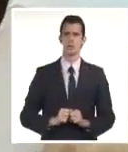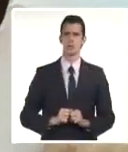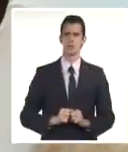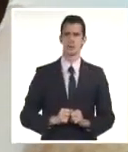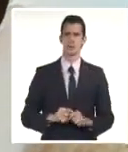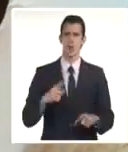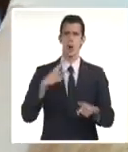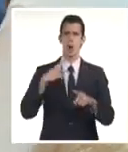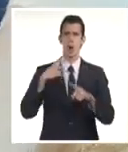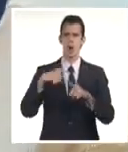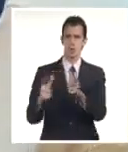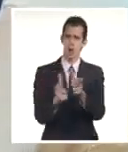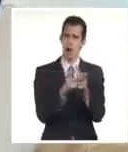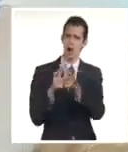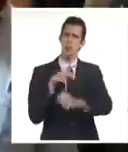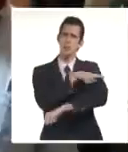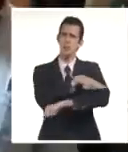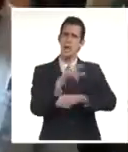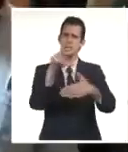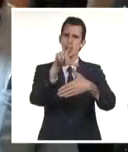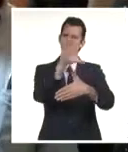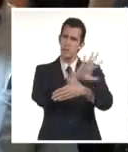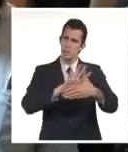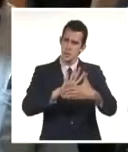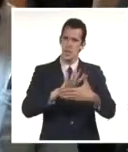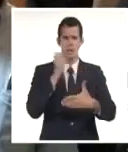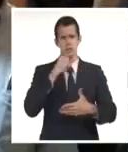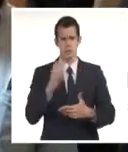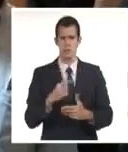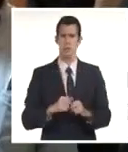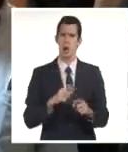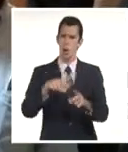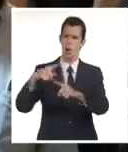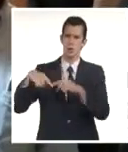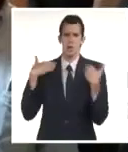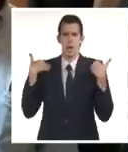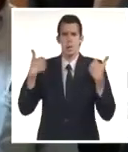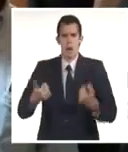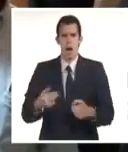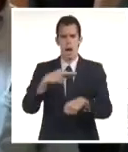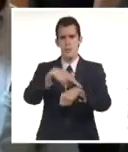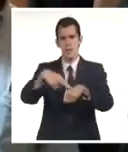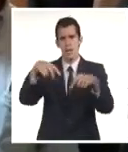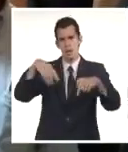del ALBA TCP, así como cancilleres y embajadas de varios países en La Habana.